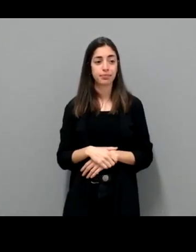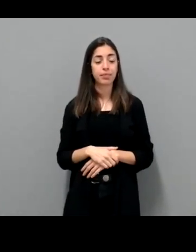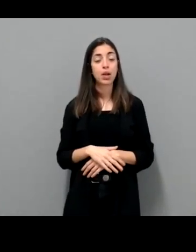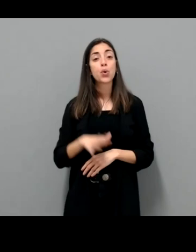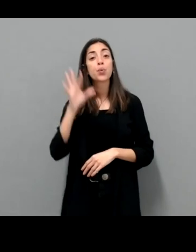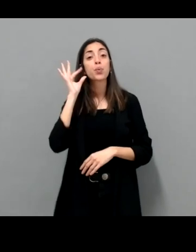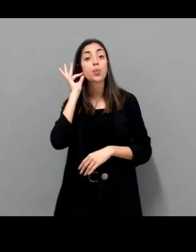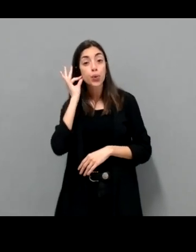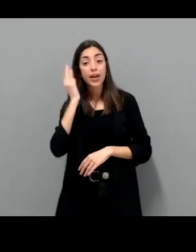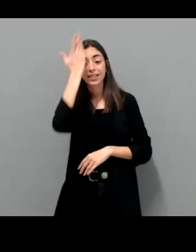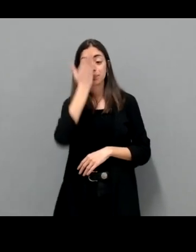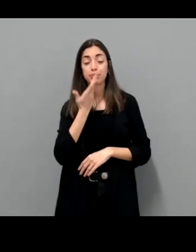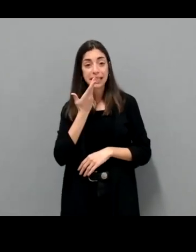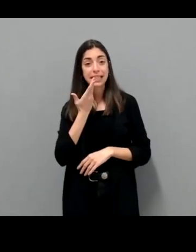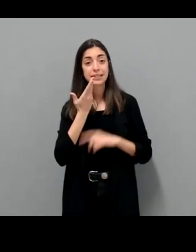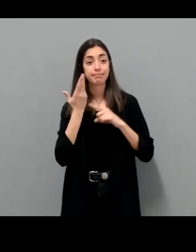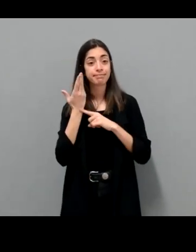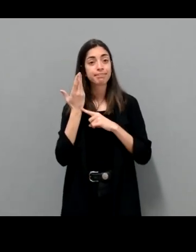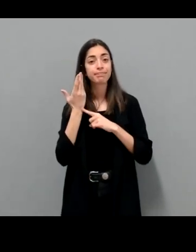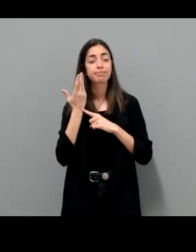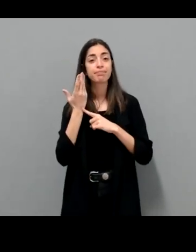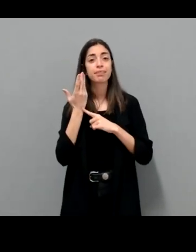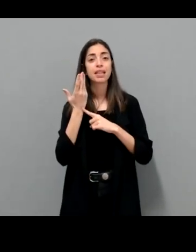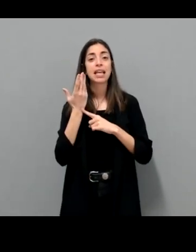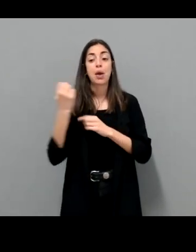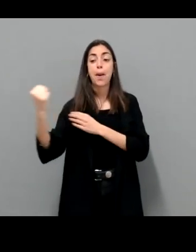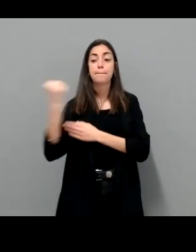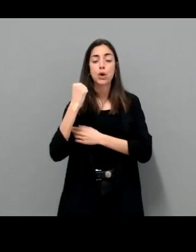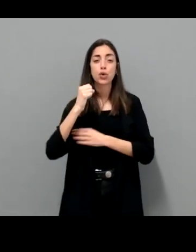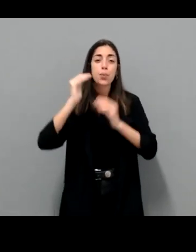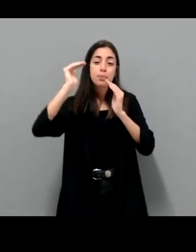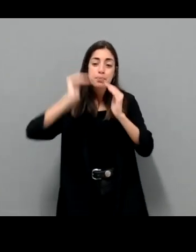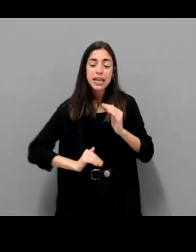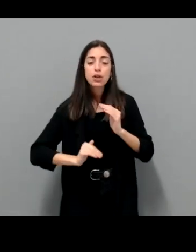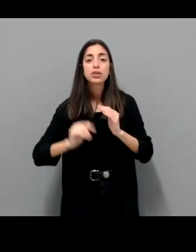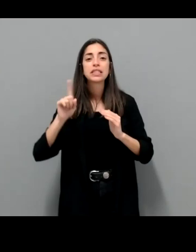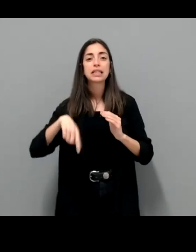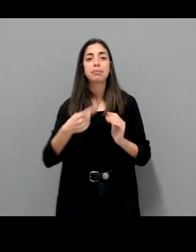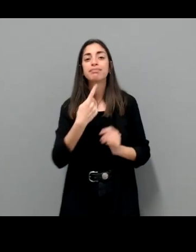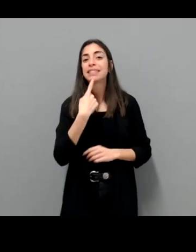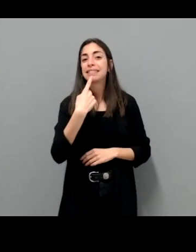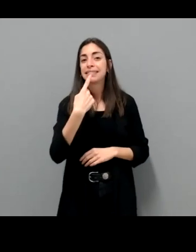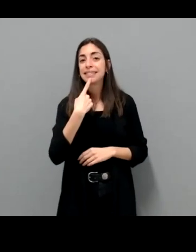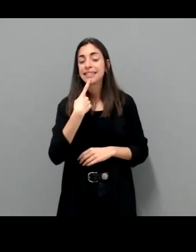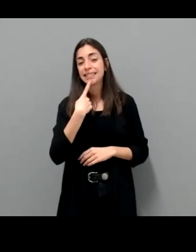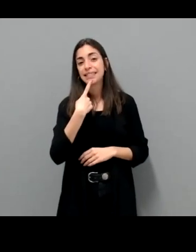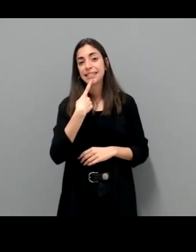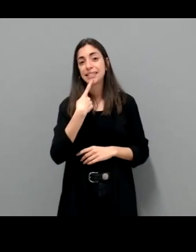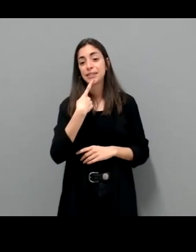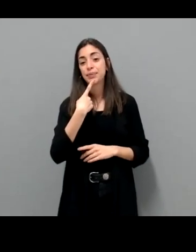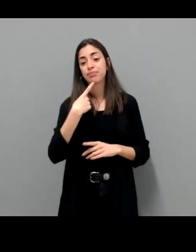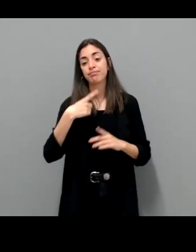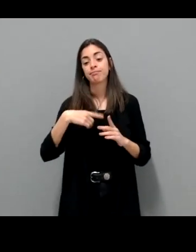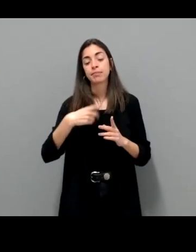con parálisis cerebral se encuentran menos empoderadas y manifiestan en menor medida sus gustos